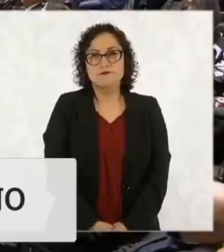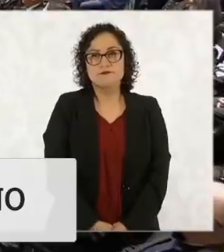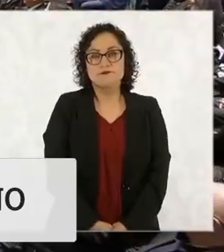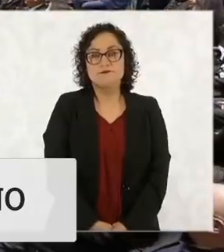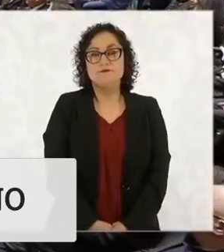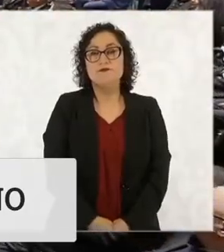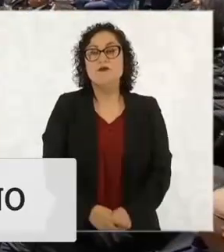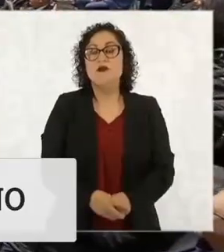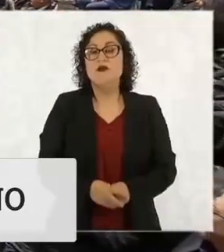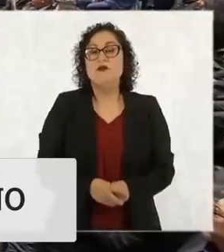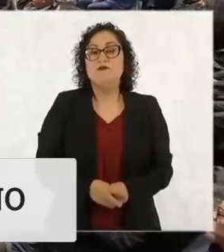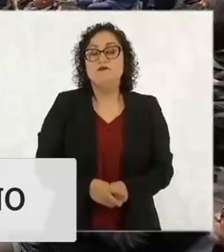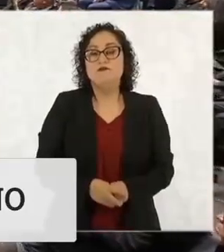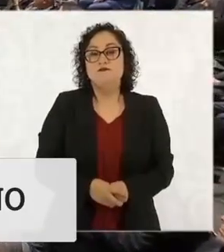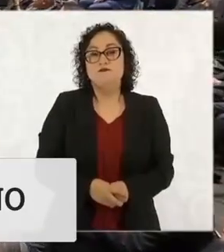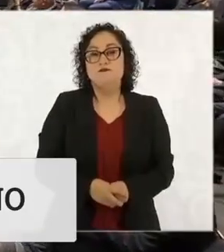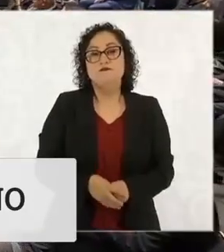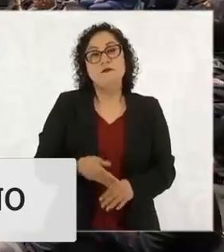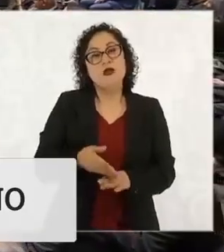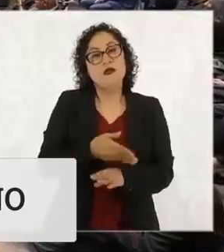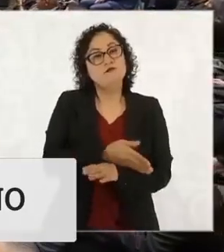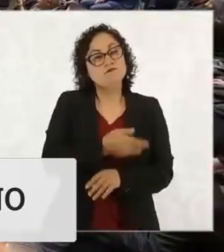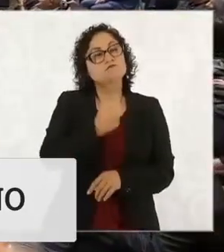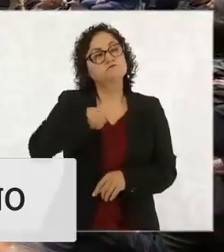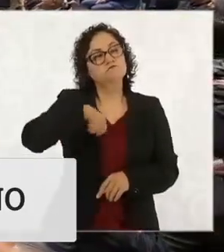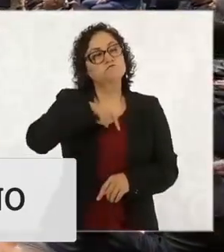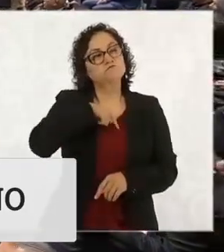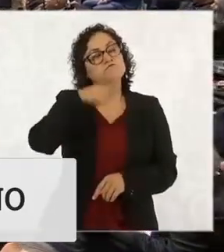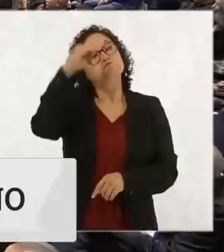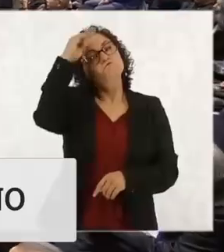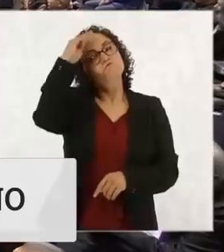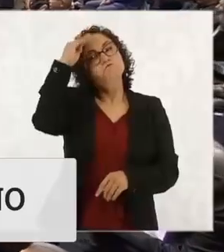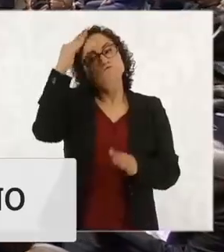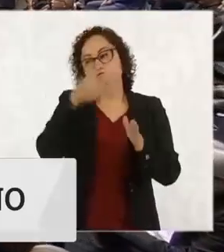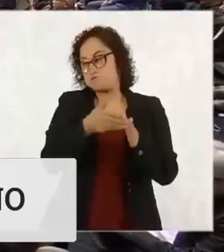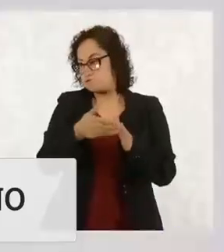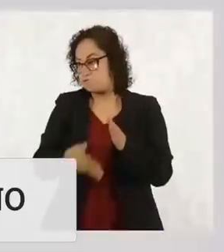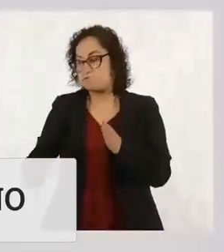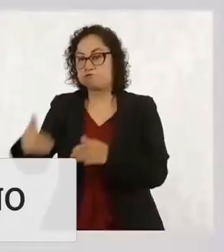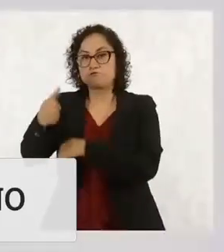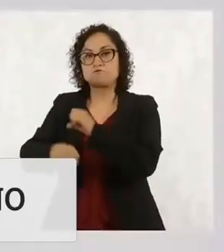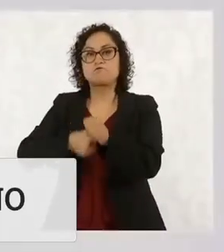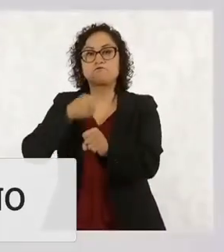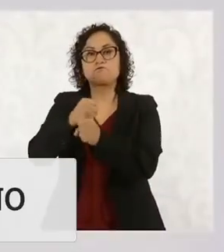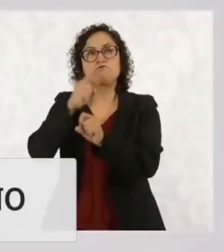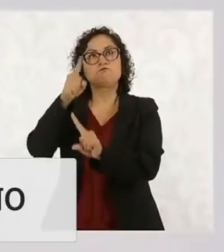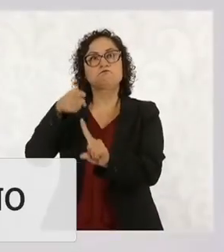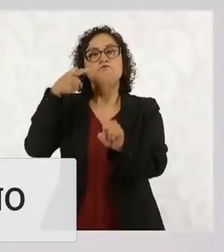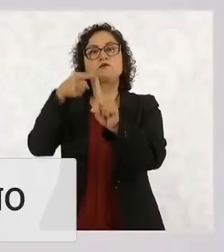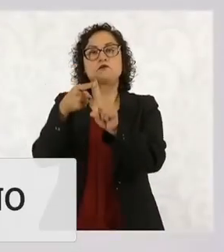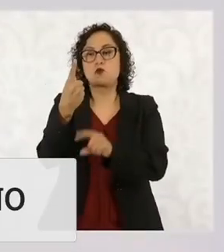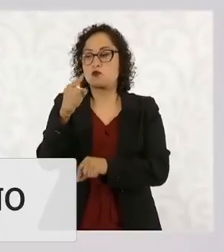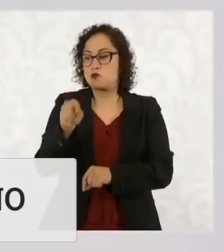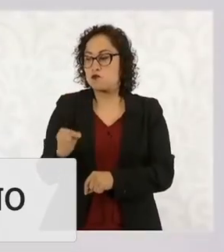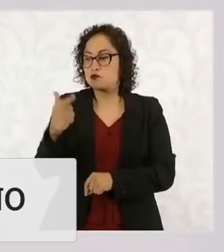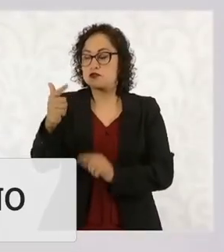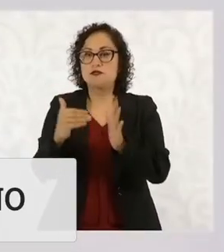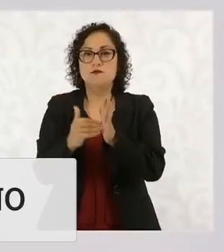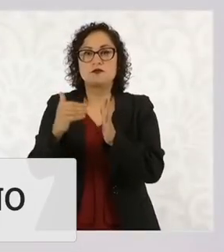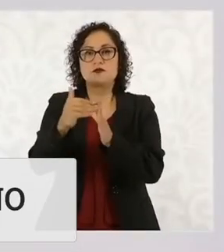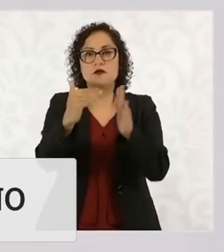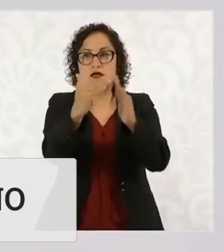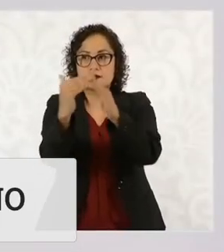Nos propusimos construir en este sexenio 1.7 millones de viviendas dignas para